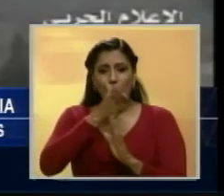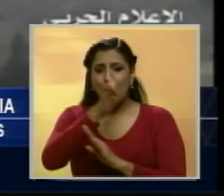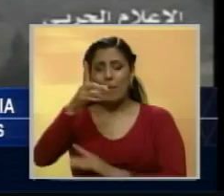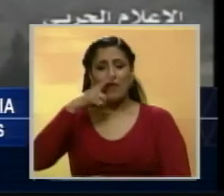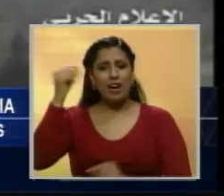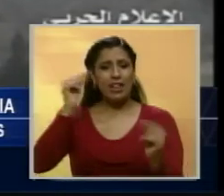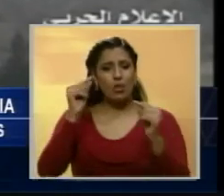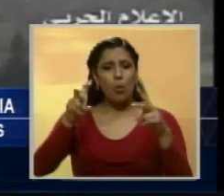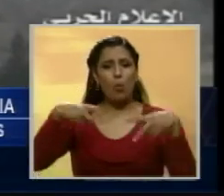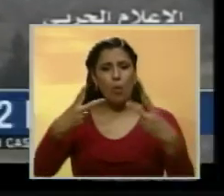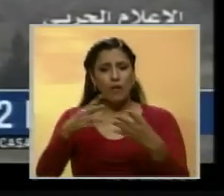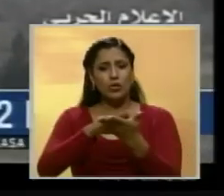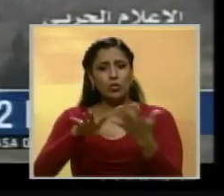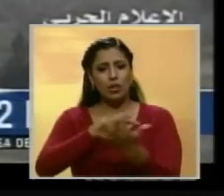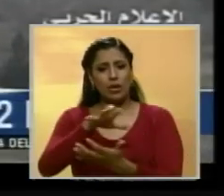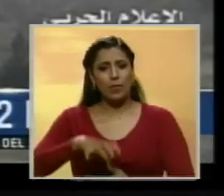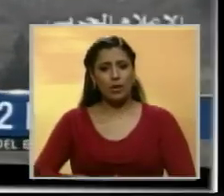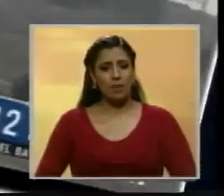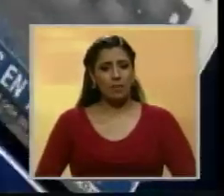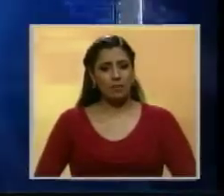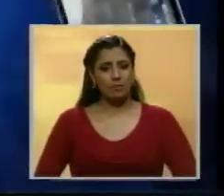para discutir una salida a la crisis.